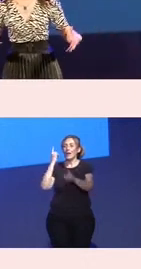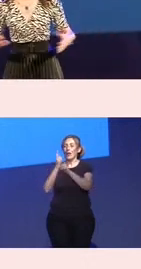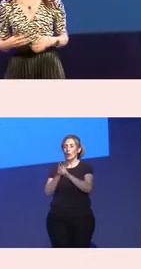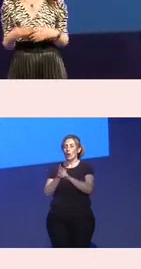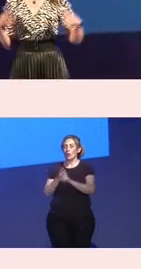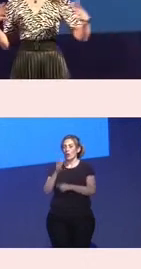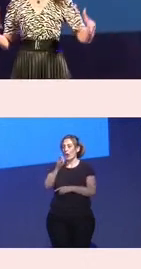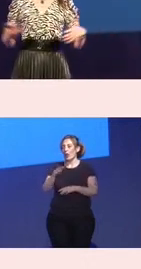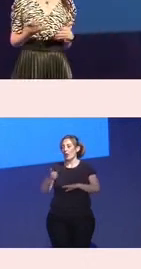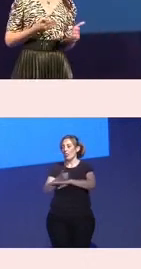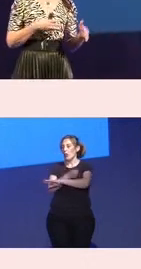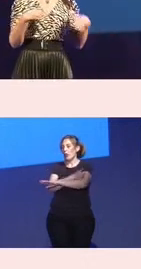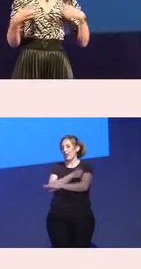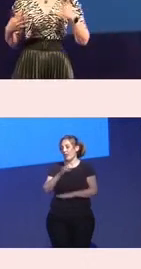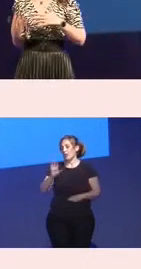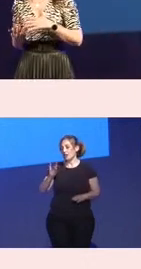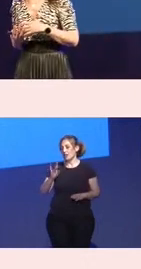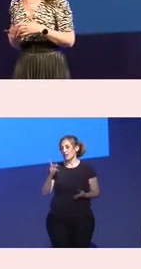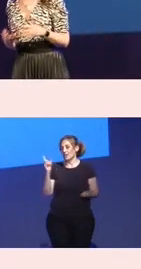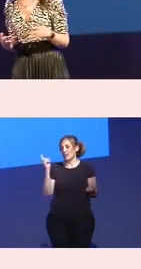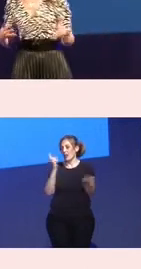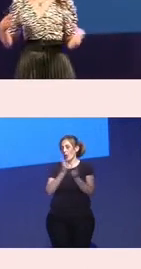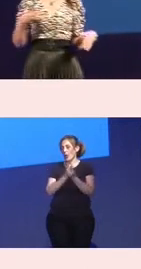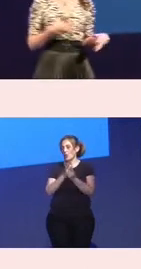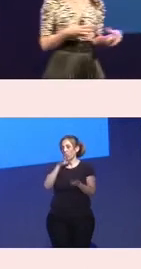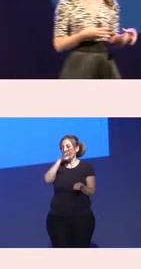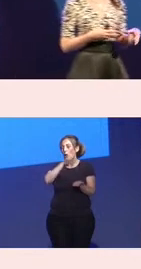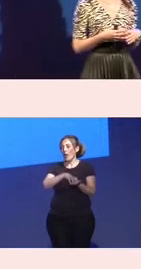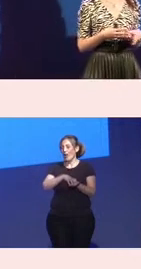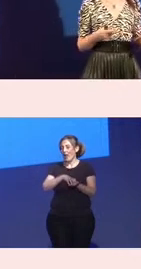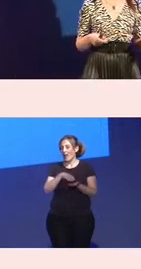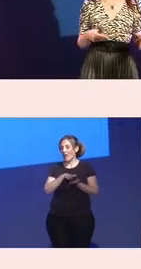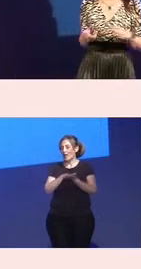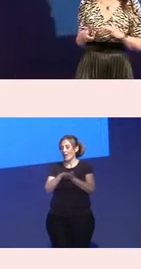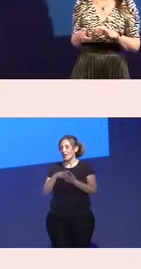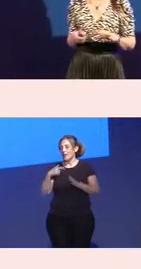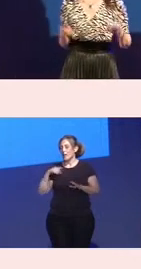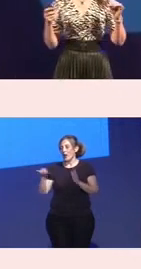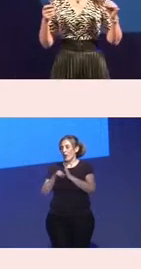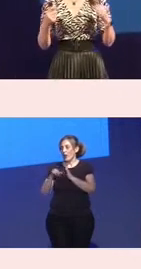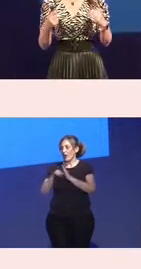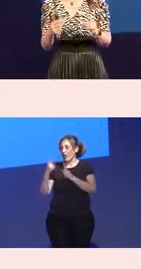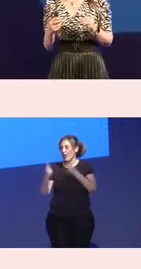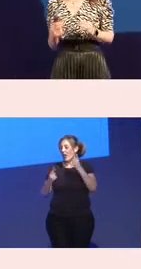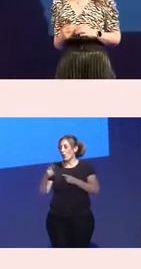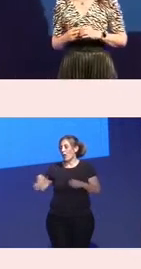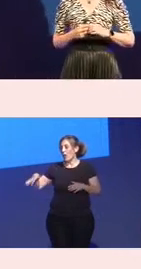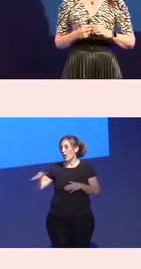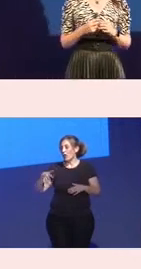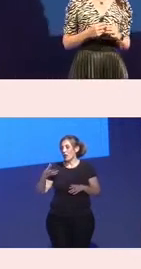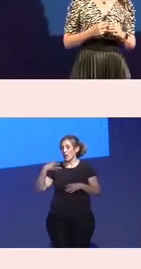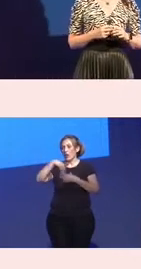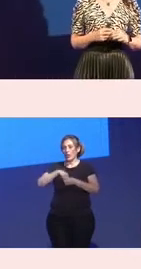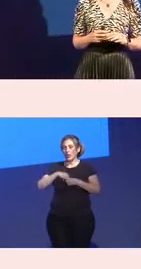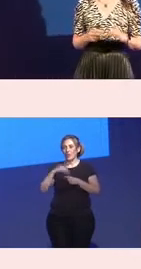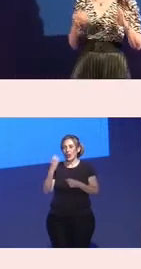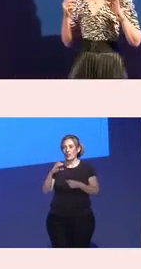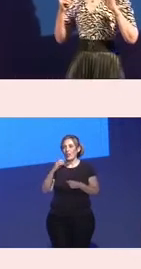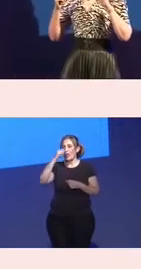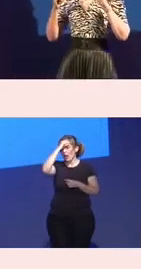evidentemente las Ha habido sobre todo todo cuando se han colocado granjas de cadáveres cerca de determinadas comunidades y demás me refiero a dentro de la propia ciencia